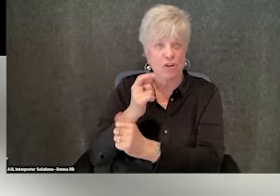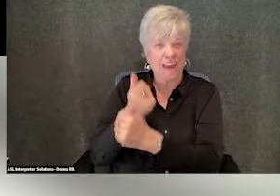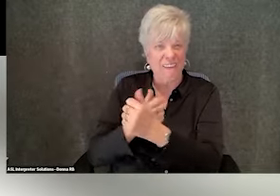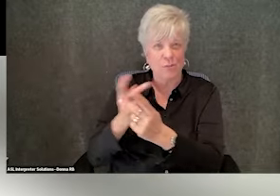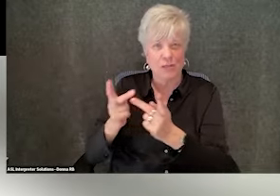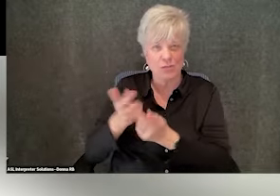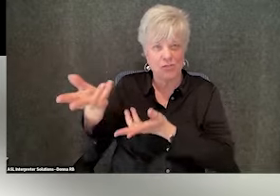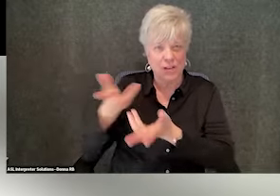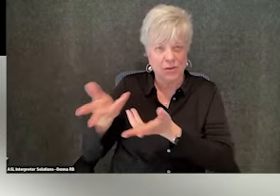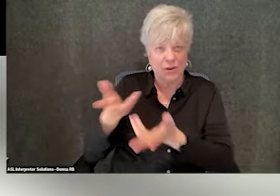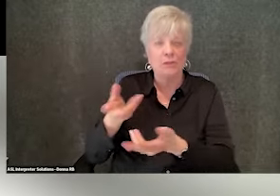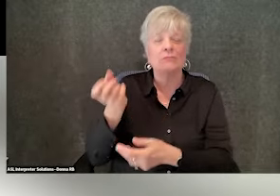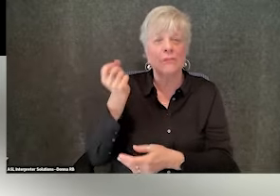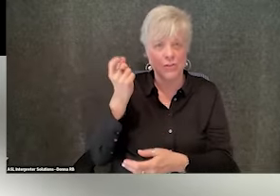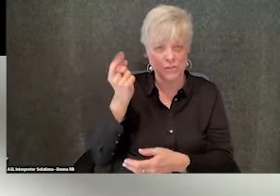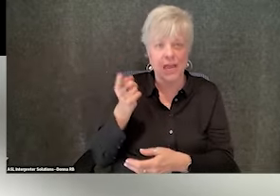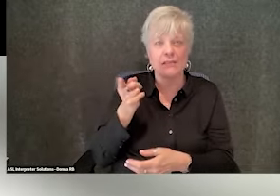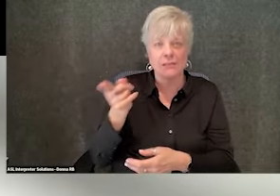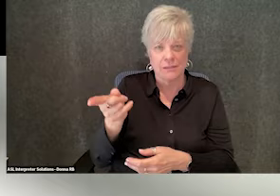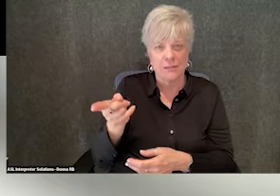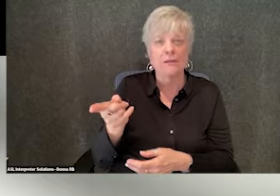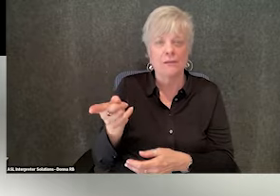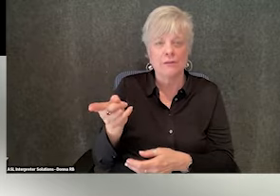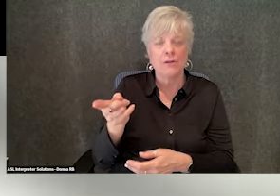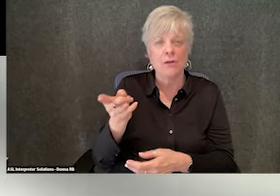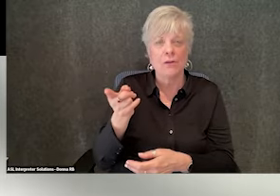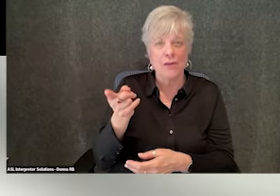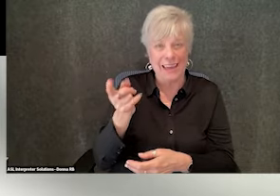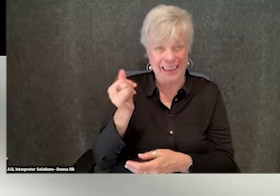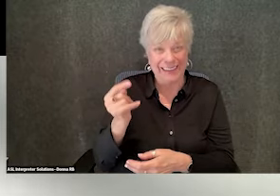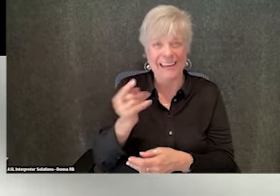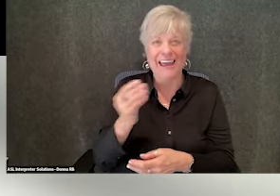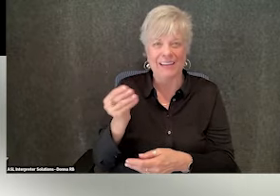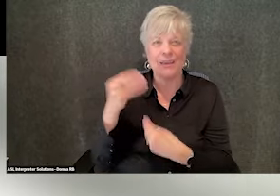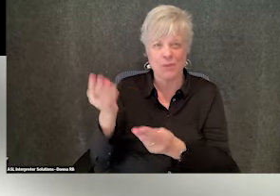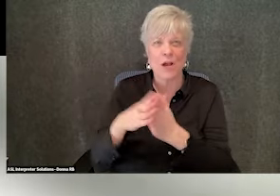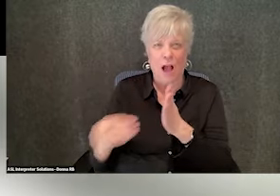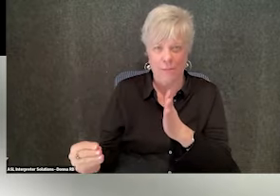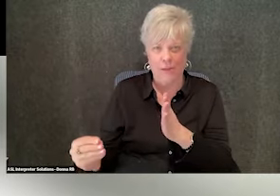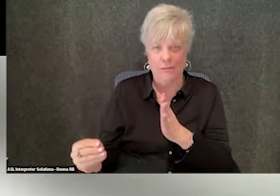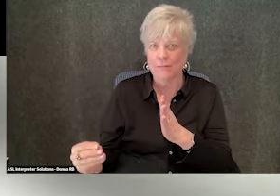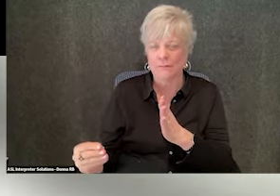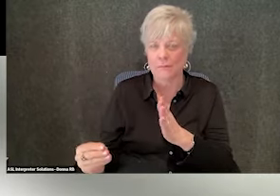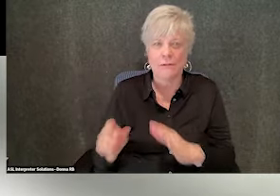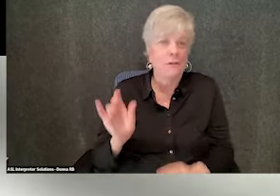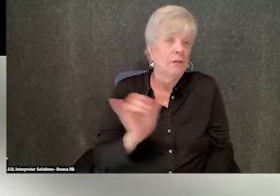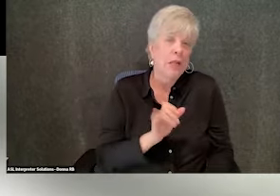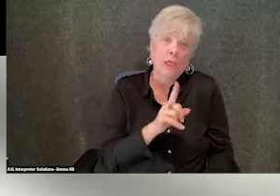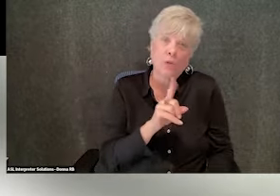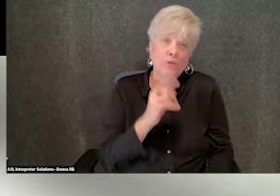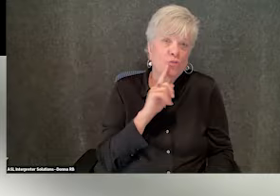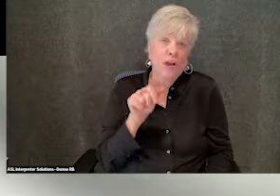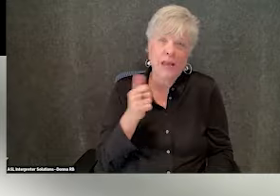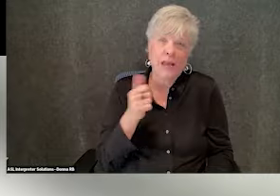que cambiar, tendrá que llevar ese acuerdo, para mostrar en cualquier